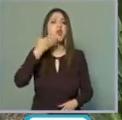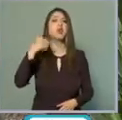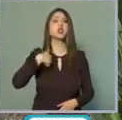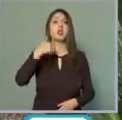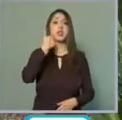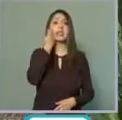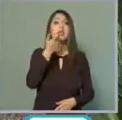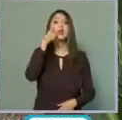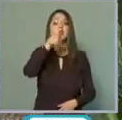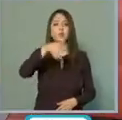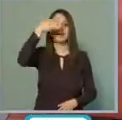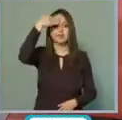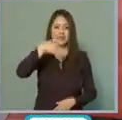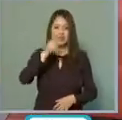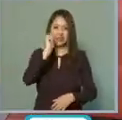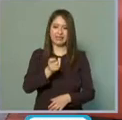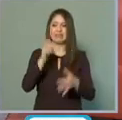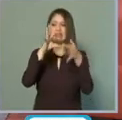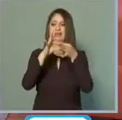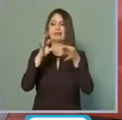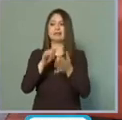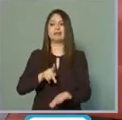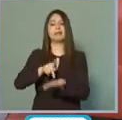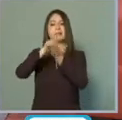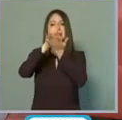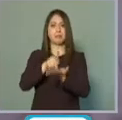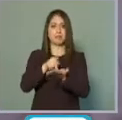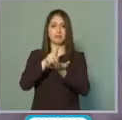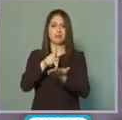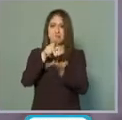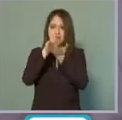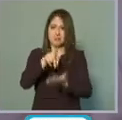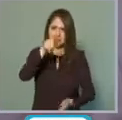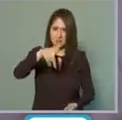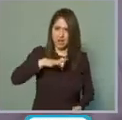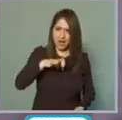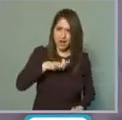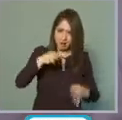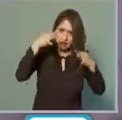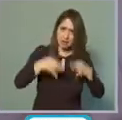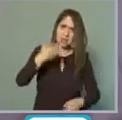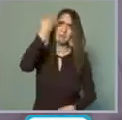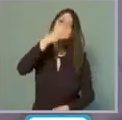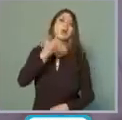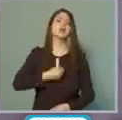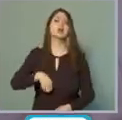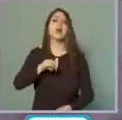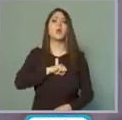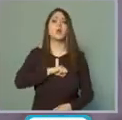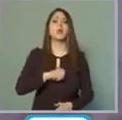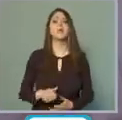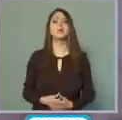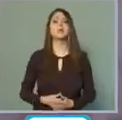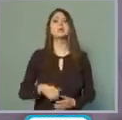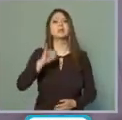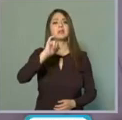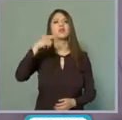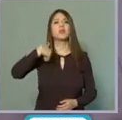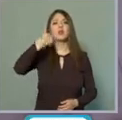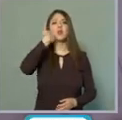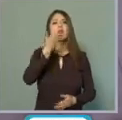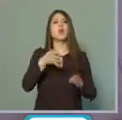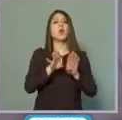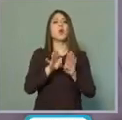digas sobre el peso. ¿Existe el peso saludable? Sí, sí existe un peso saludable. Y yo quisiera hacer una diferencia sobre el peso